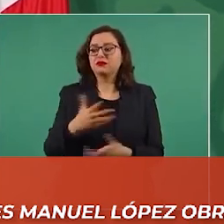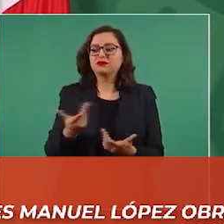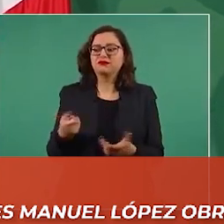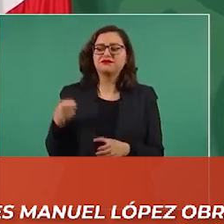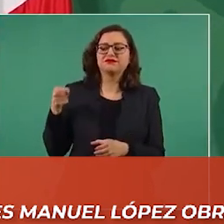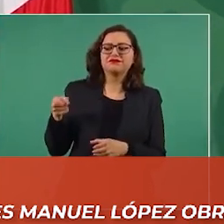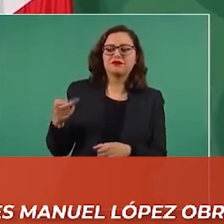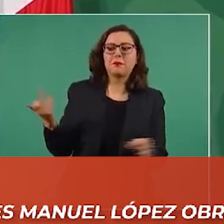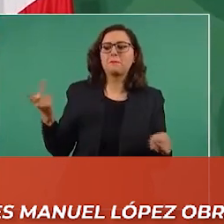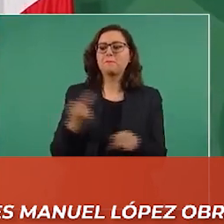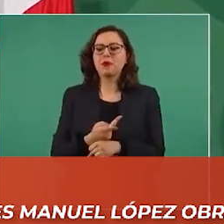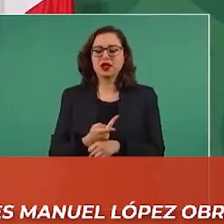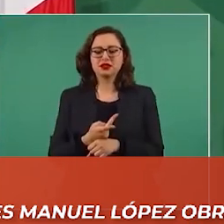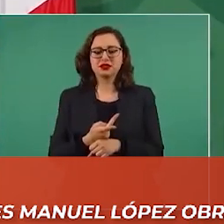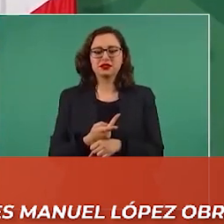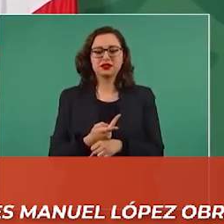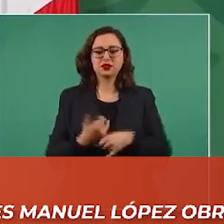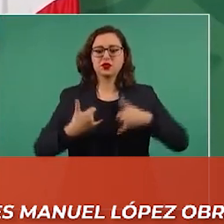el lugar